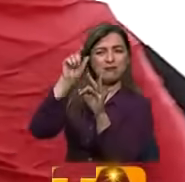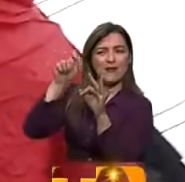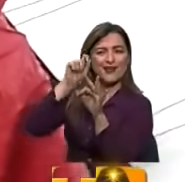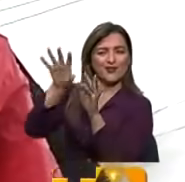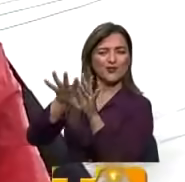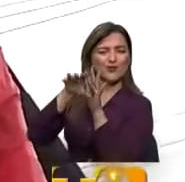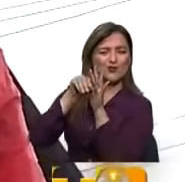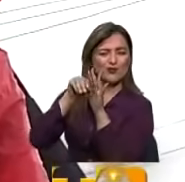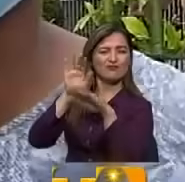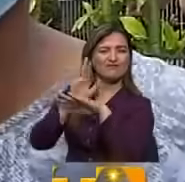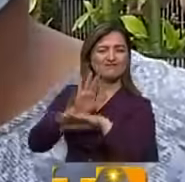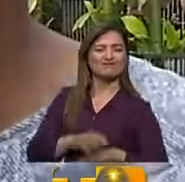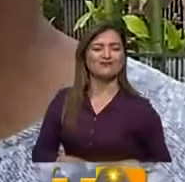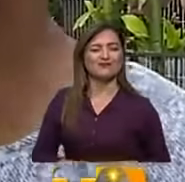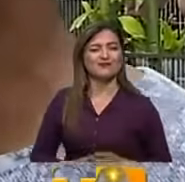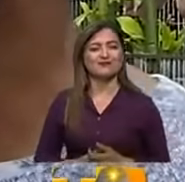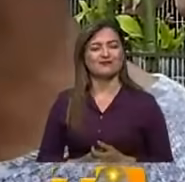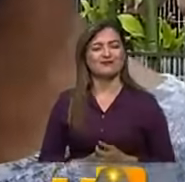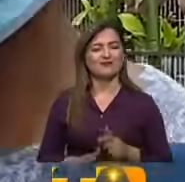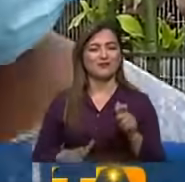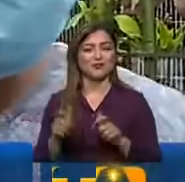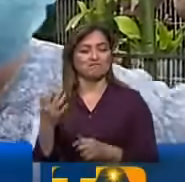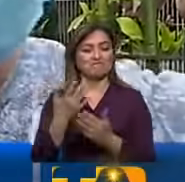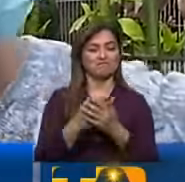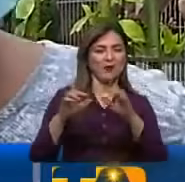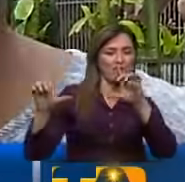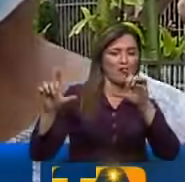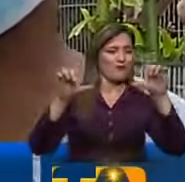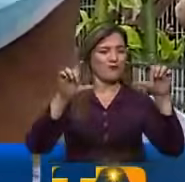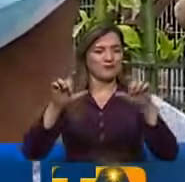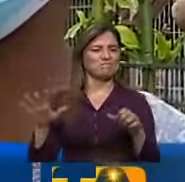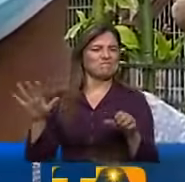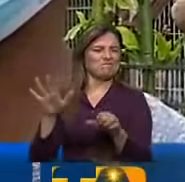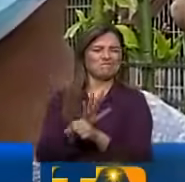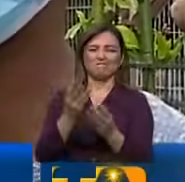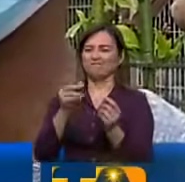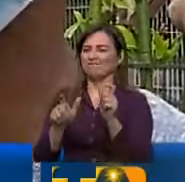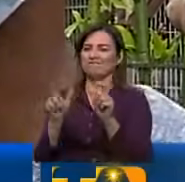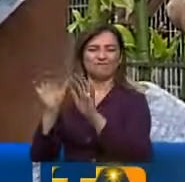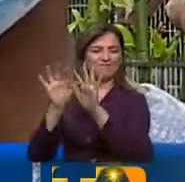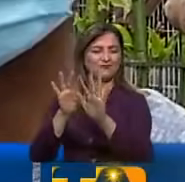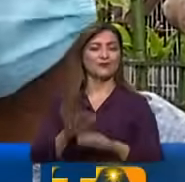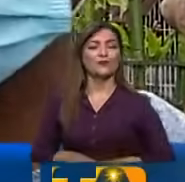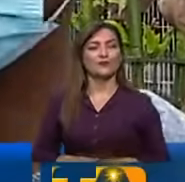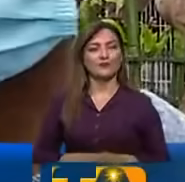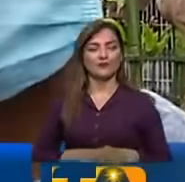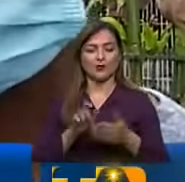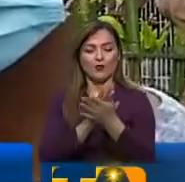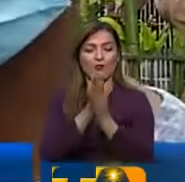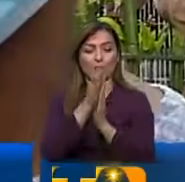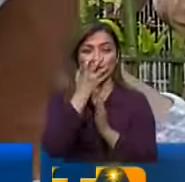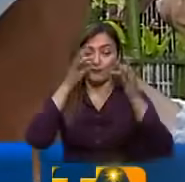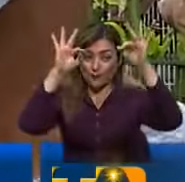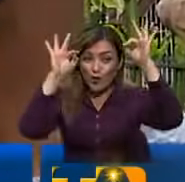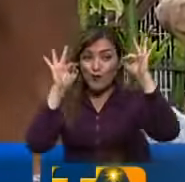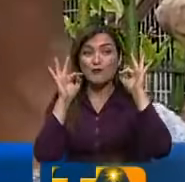películas animadas o de ficción. Vienen las personas, se toman fotos, esto full hasta allá. Tenemos también el alcohol, su mascarilla, la